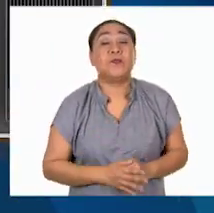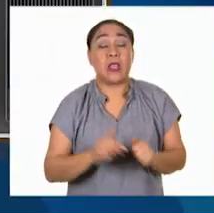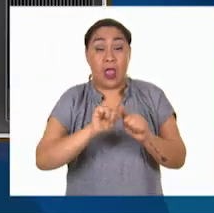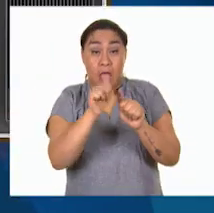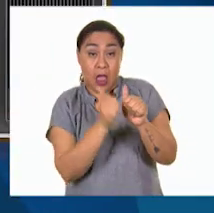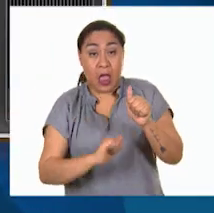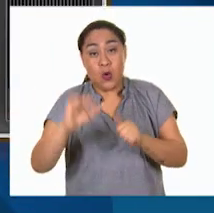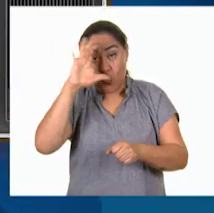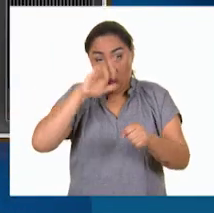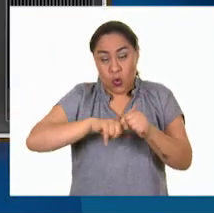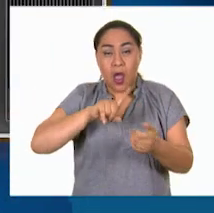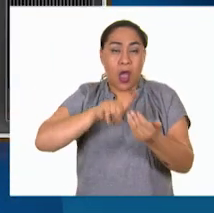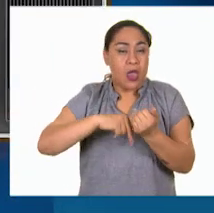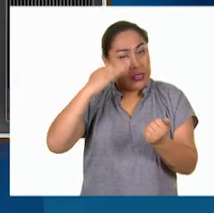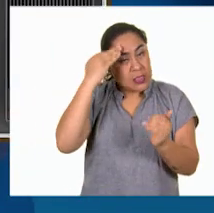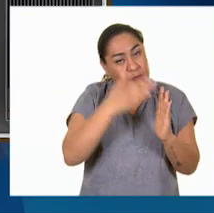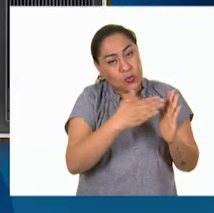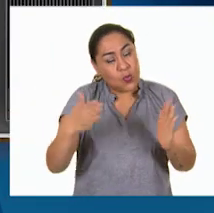el Porfiriato.